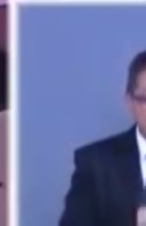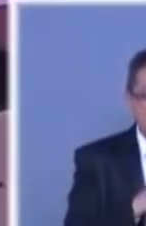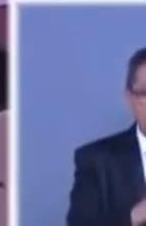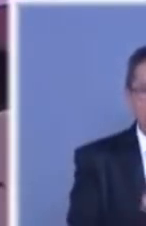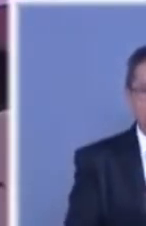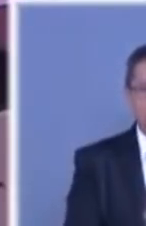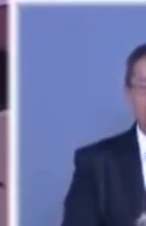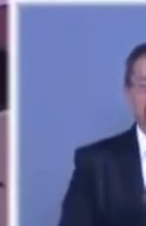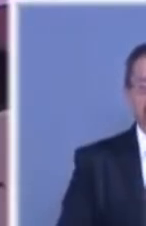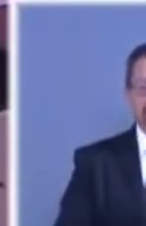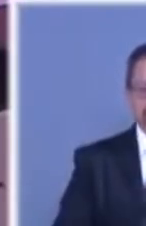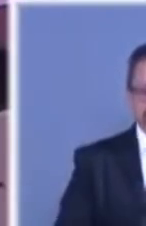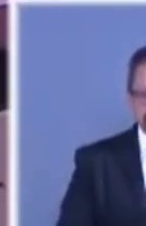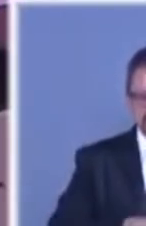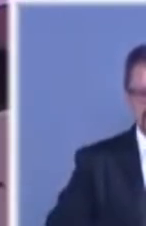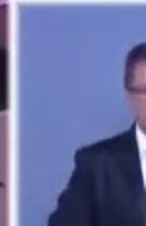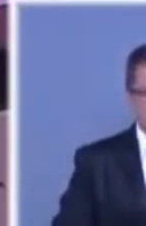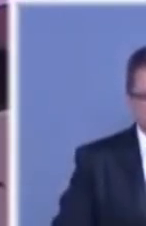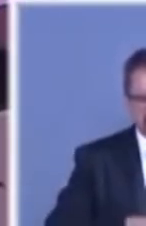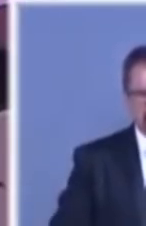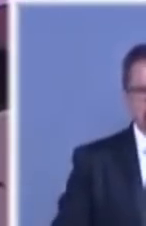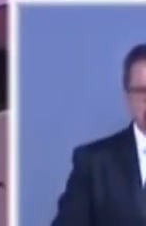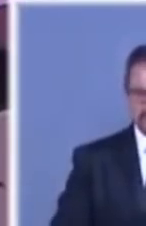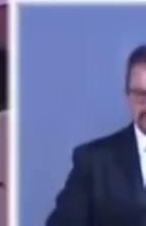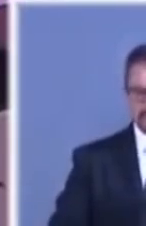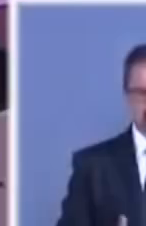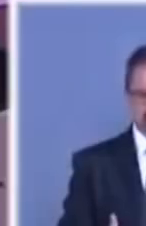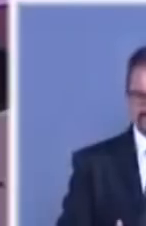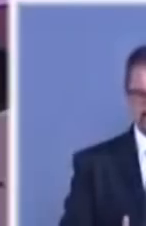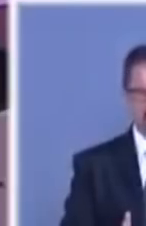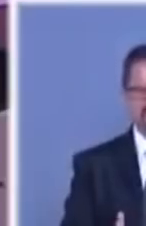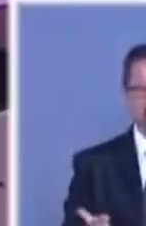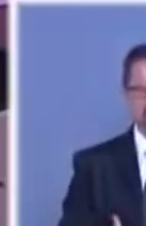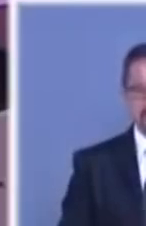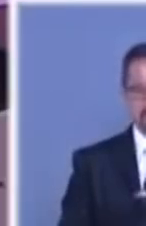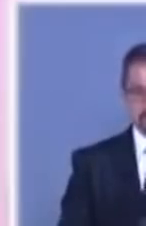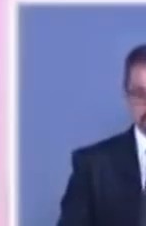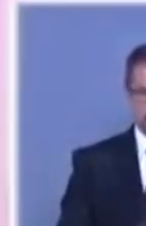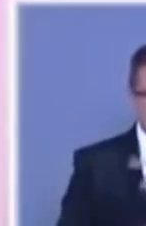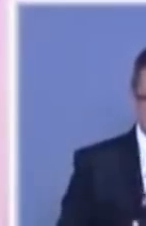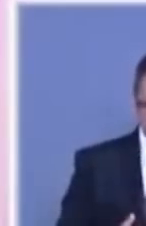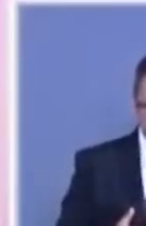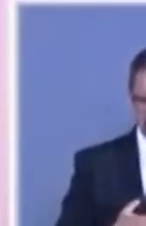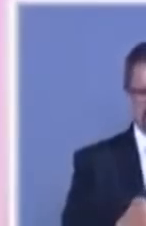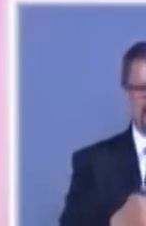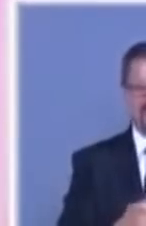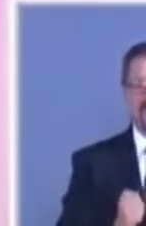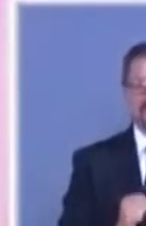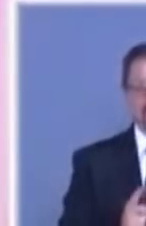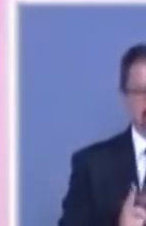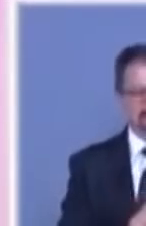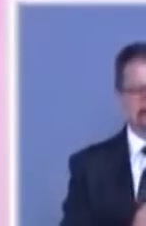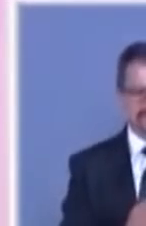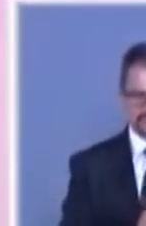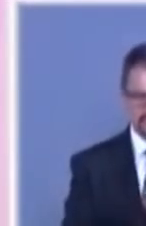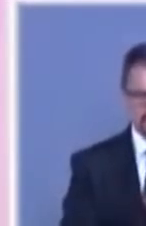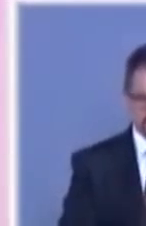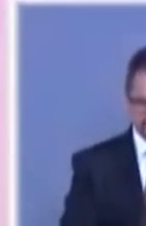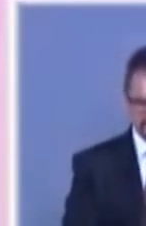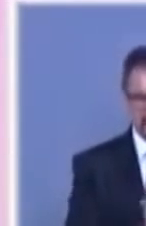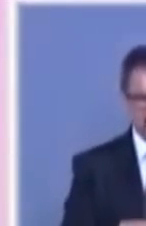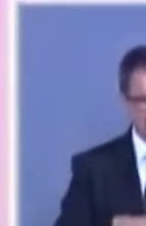soy el que propone unir Puebla para que todos tengan oportunidades, para que todos puedan salir